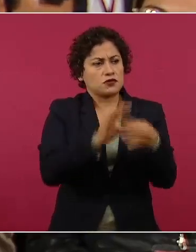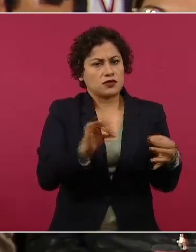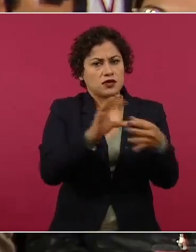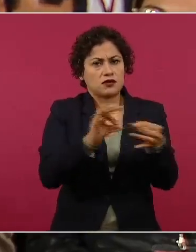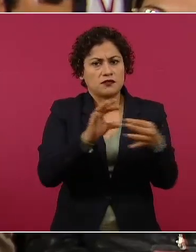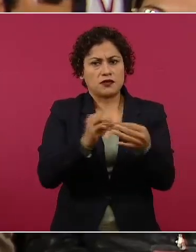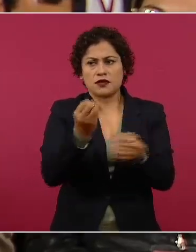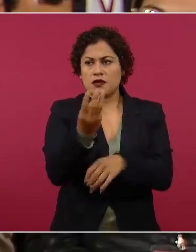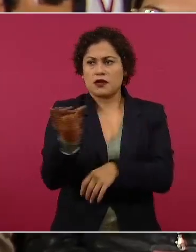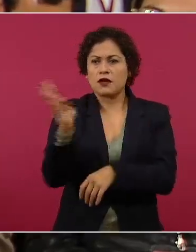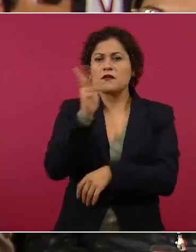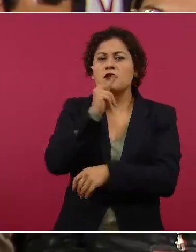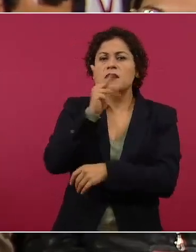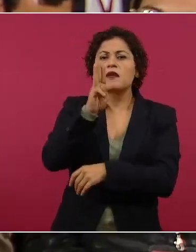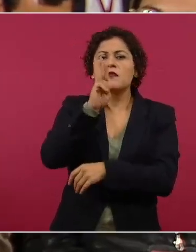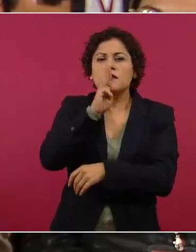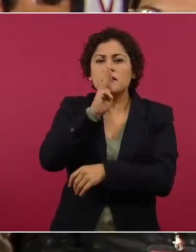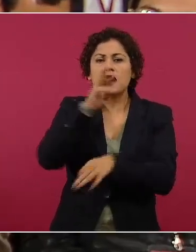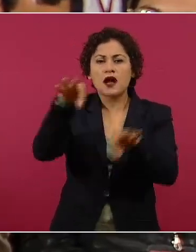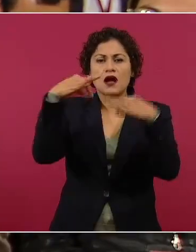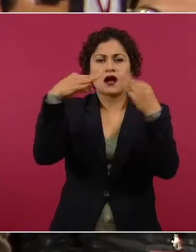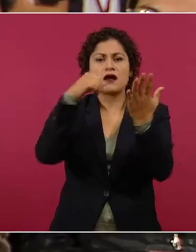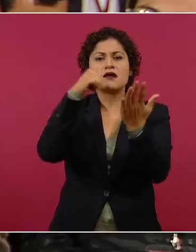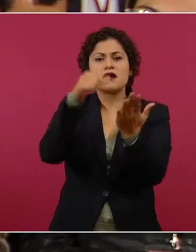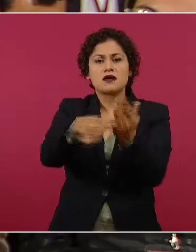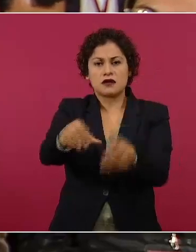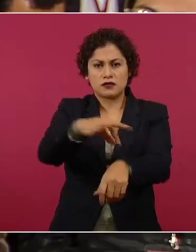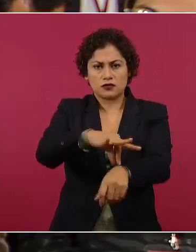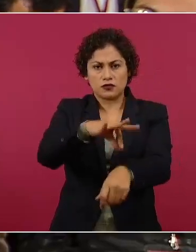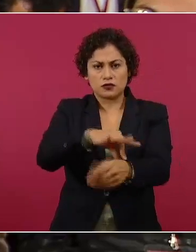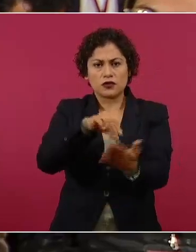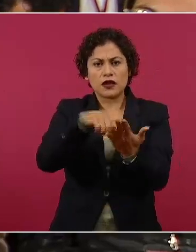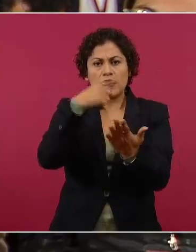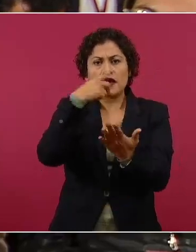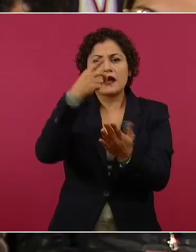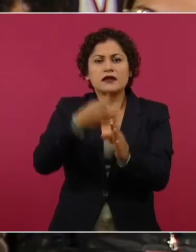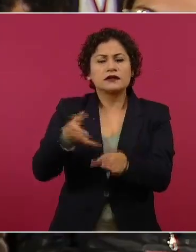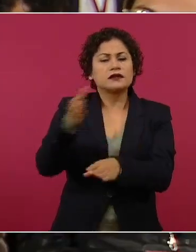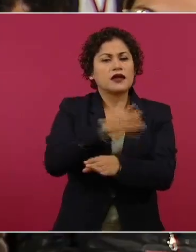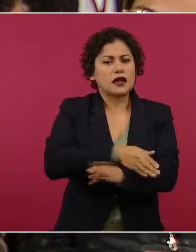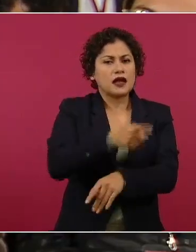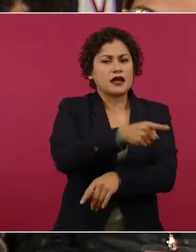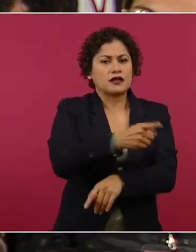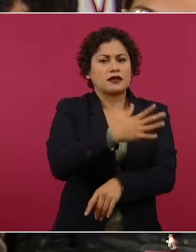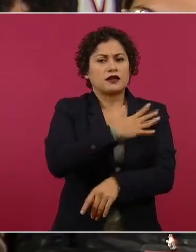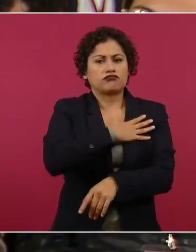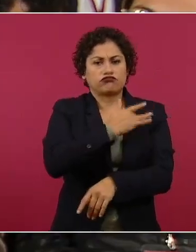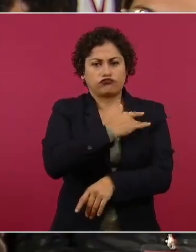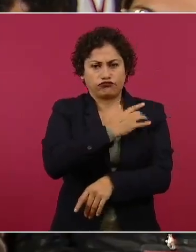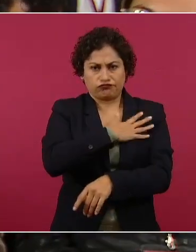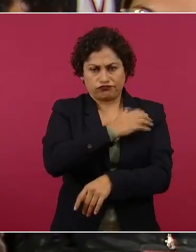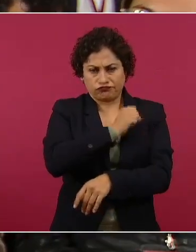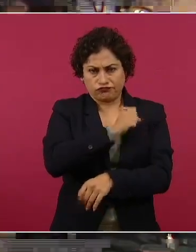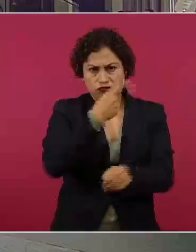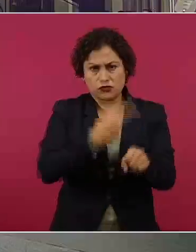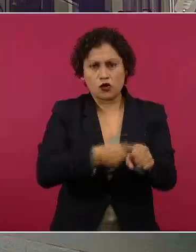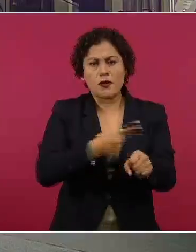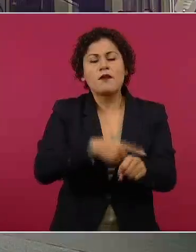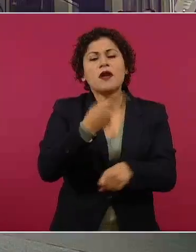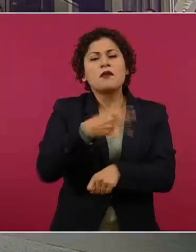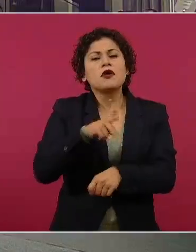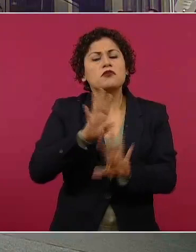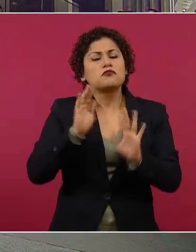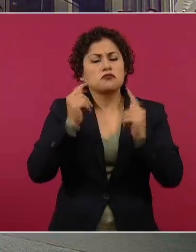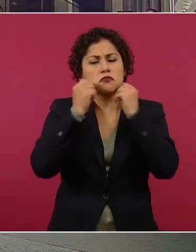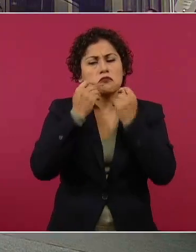padres entregaron una constancia médica donde señalaban que su hijo tenía padecimientos cardíacos, pero que autorizaban la práctica de natación. Incluso el